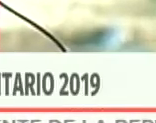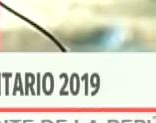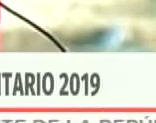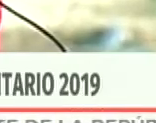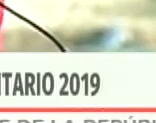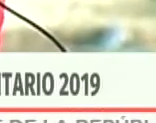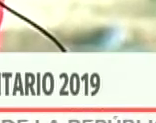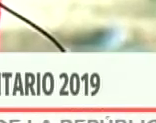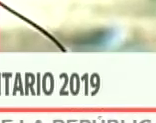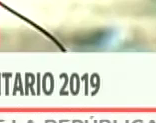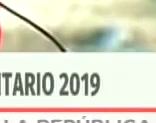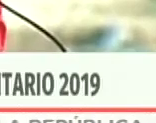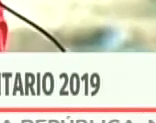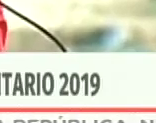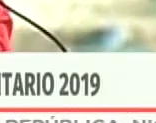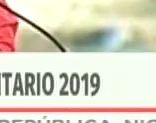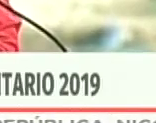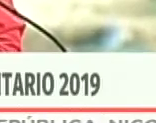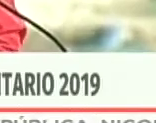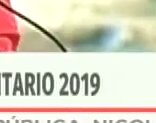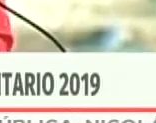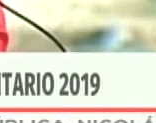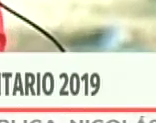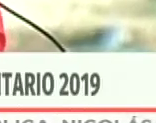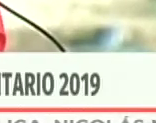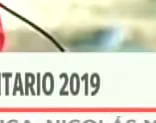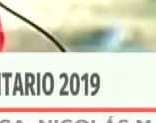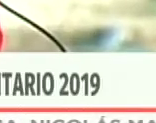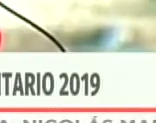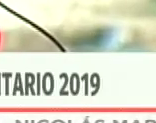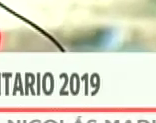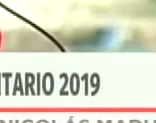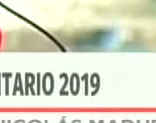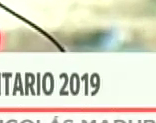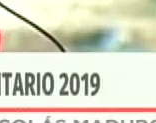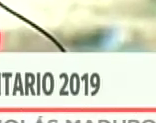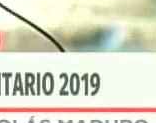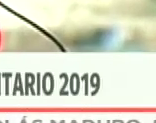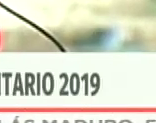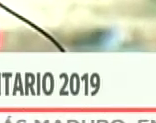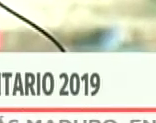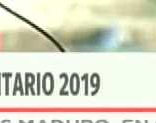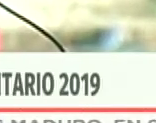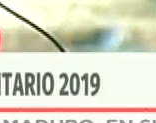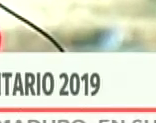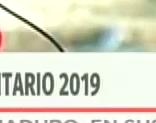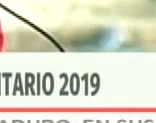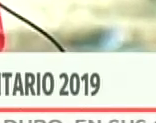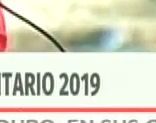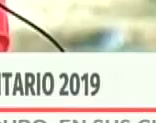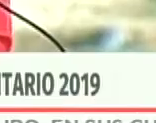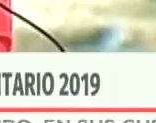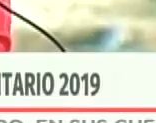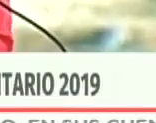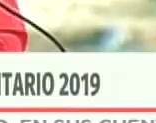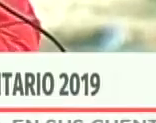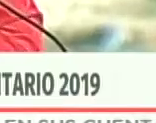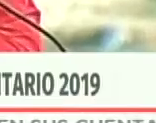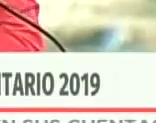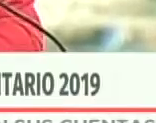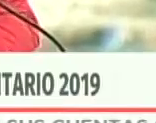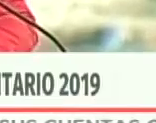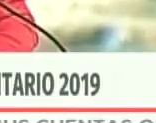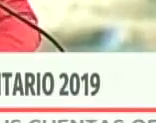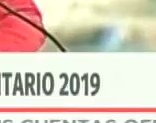como posibles atletas para las selecciones nacionales. Y que en este momento, presidente, está al frente de la tabla el Estado Lara, lo sigue Distrito